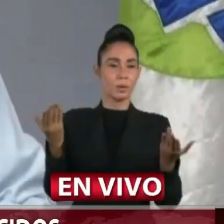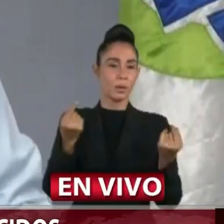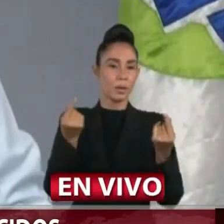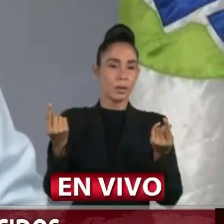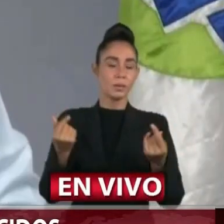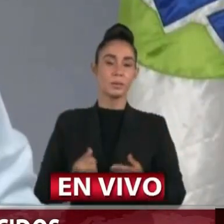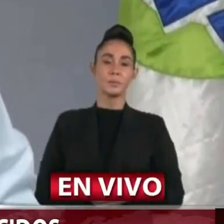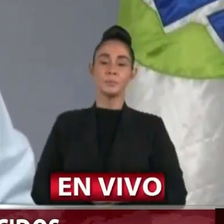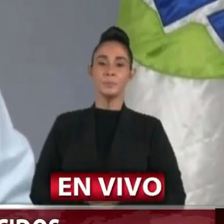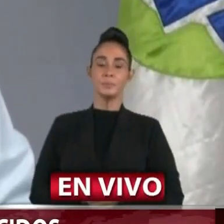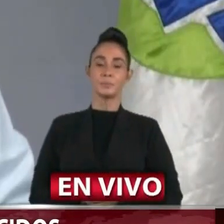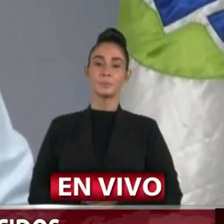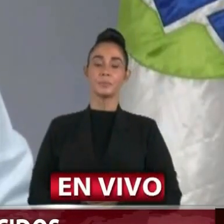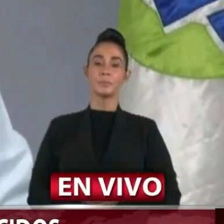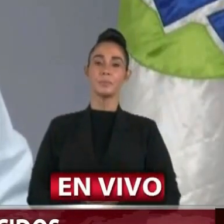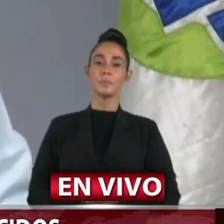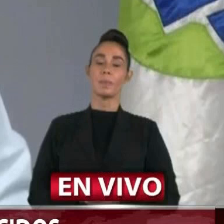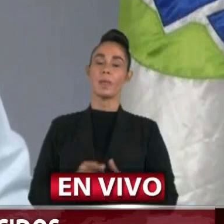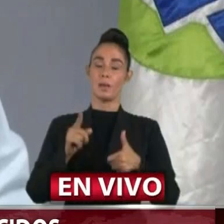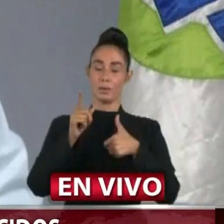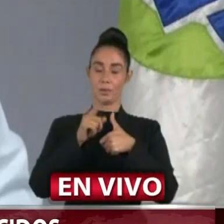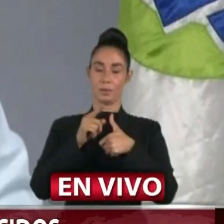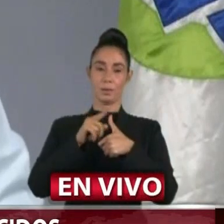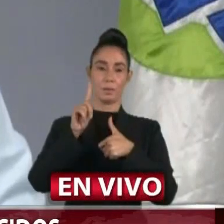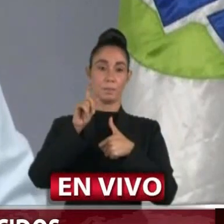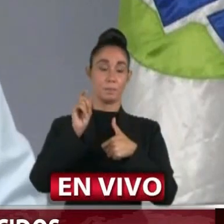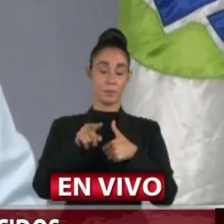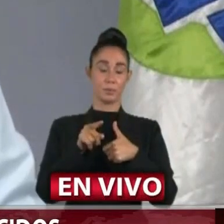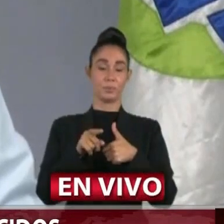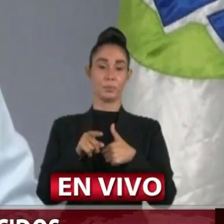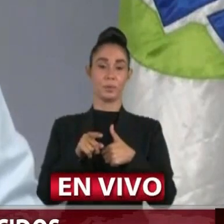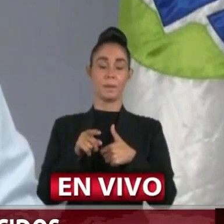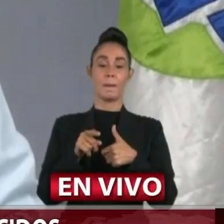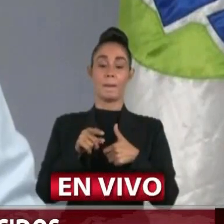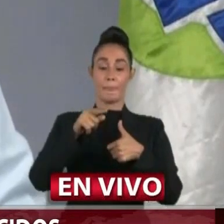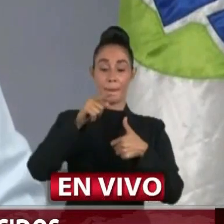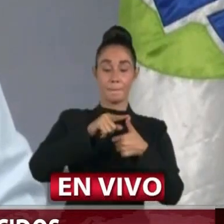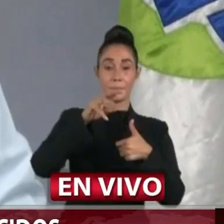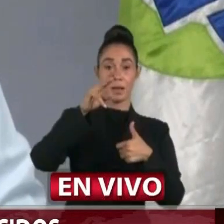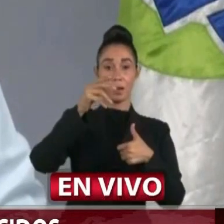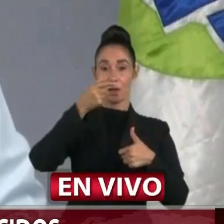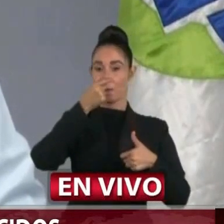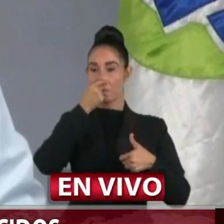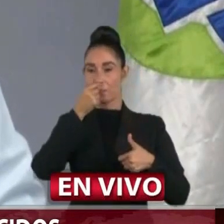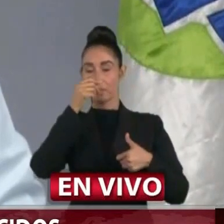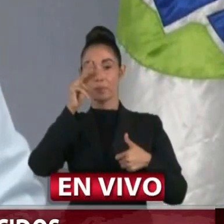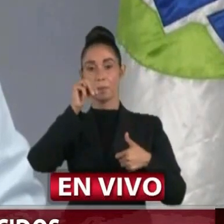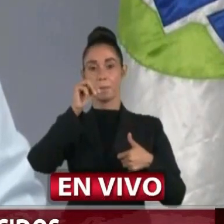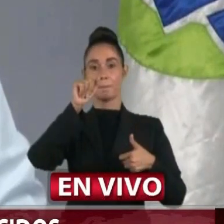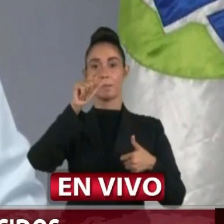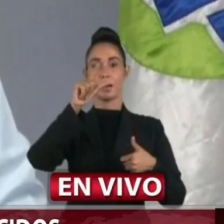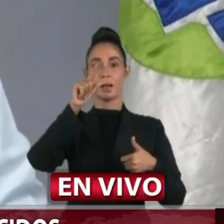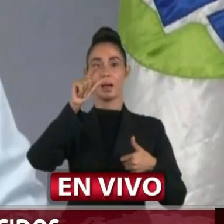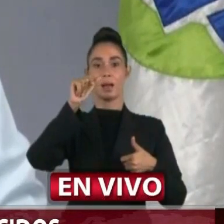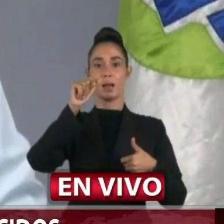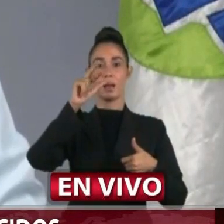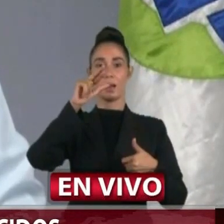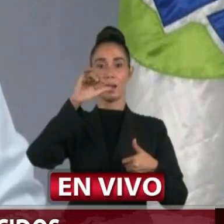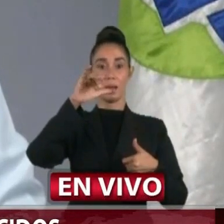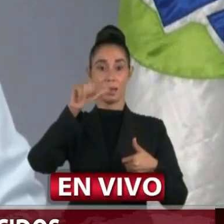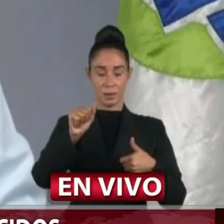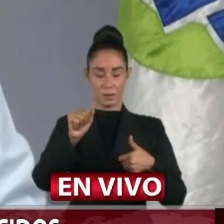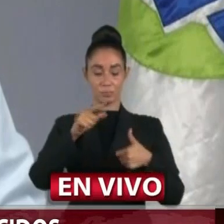Muy bien. El Ministerio tiene los planes para malaria con unos microplanes que